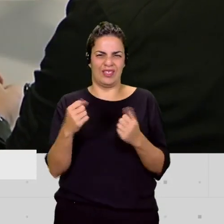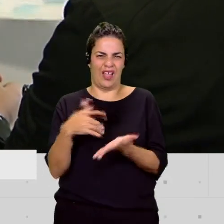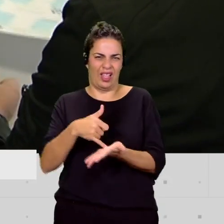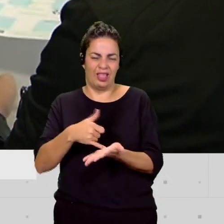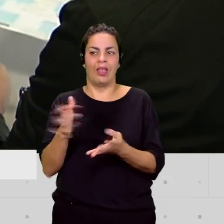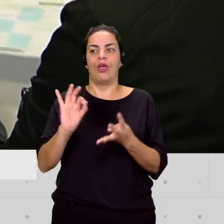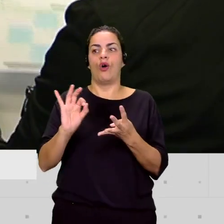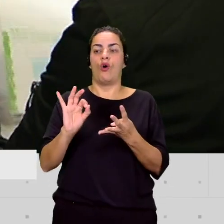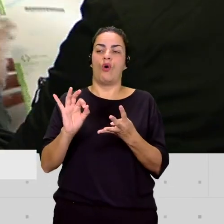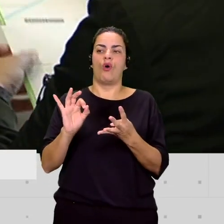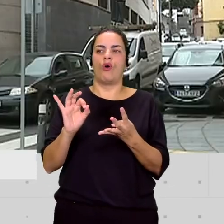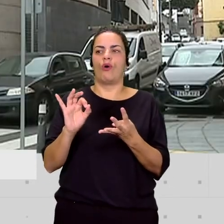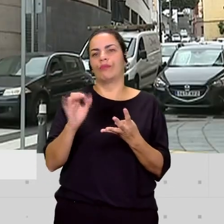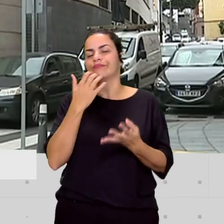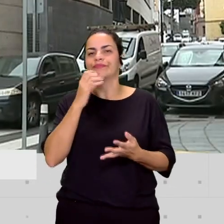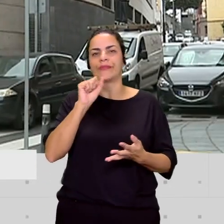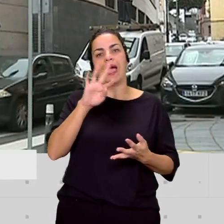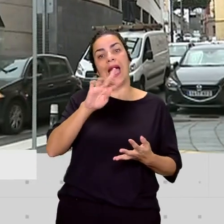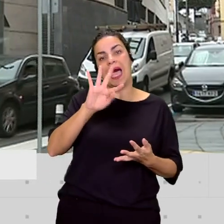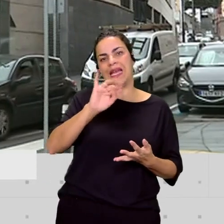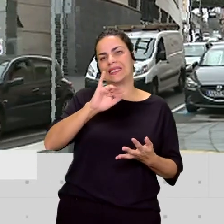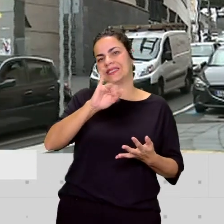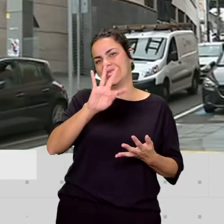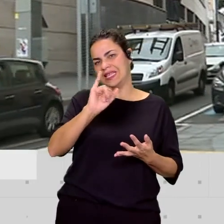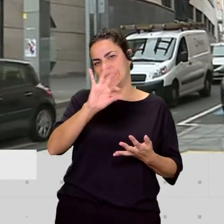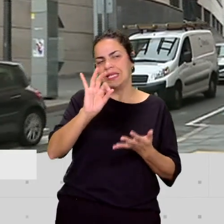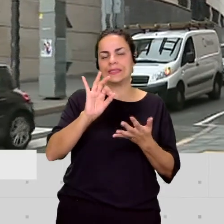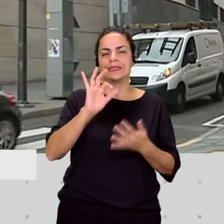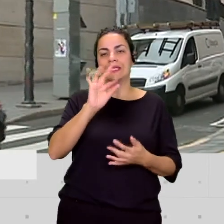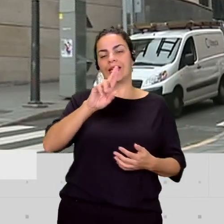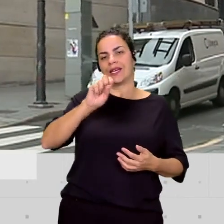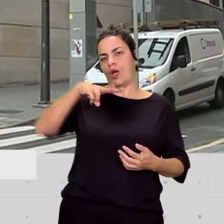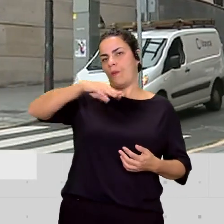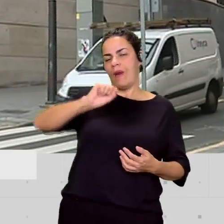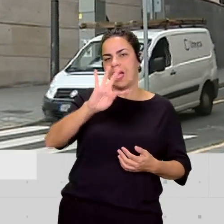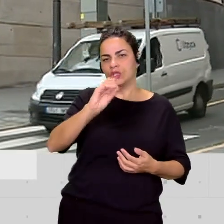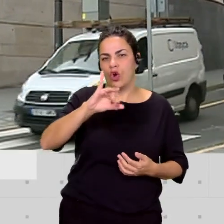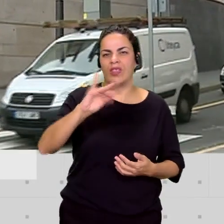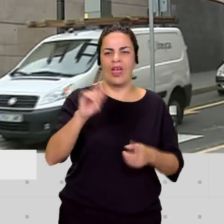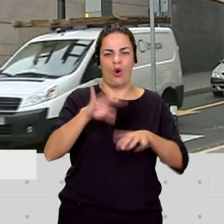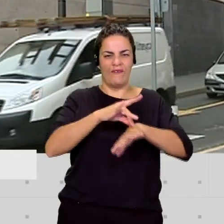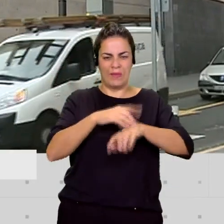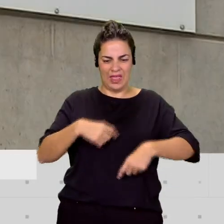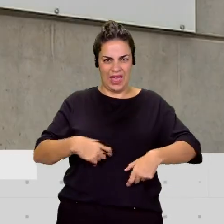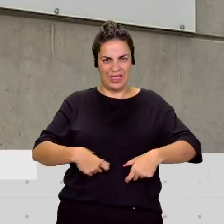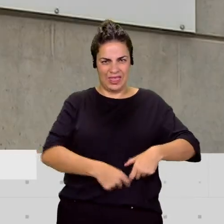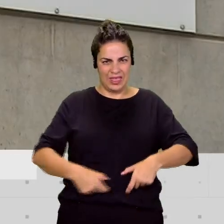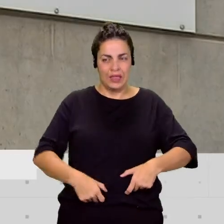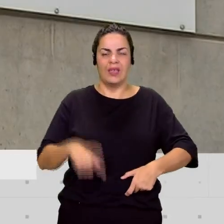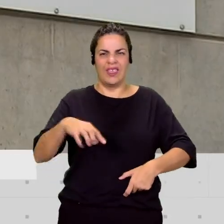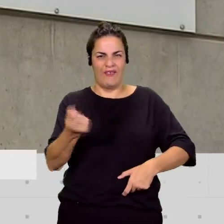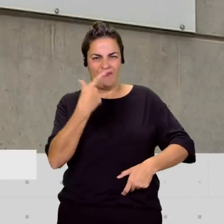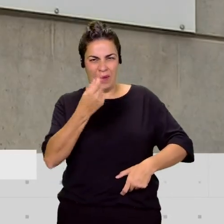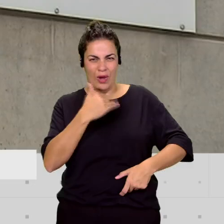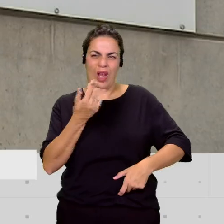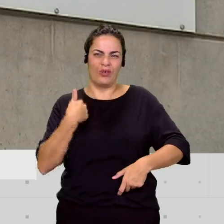farmacológica, tienes una artritis reumatoide, una enfermedad inflamatoria intestinal y te tienen que dar un fármaco que te inmunodeprime. Bueno, pues esas personas también estarían dentro